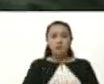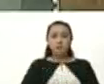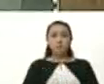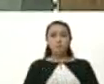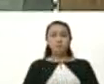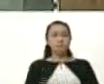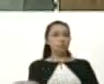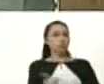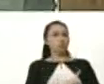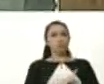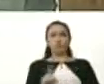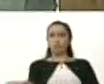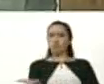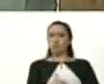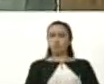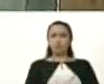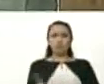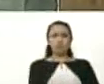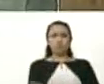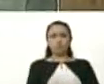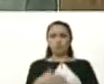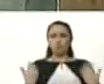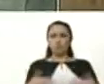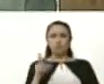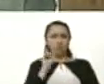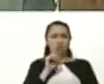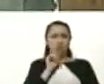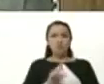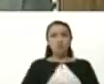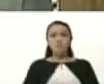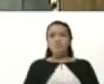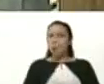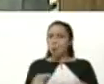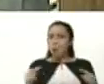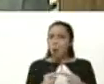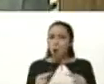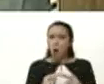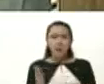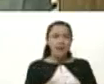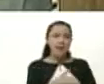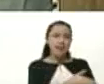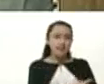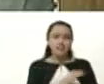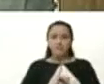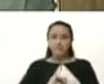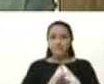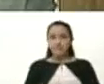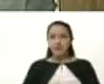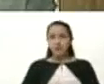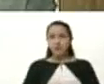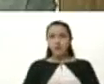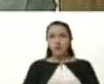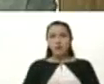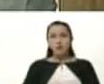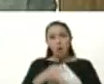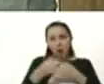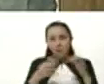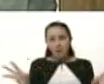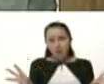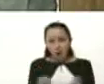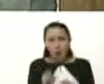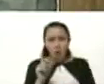No, no cantamos en inglés, eso no se conocía. Bueno, no voy a extenderme en el tema histórico